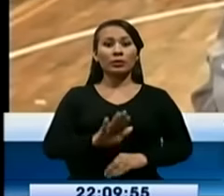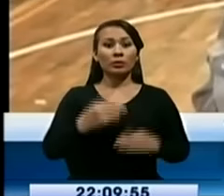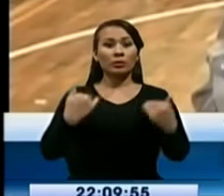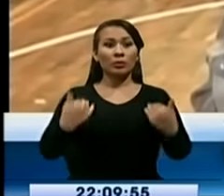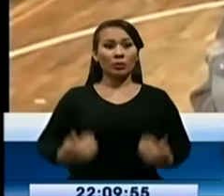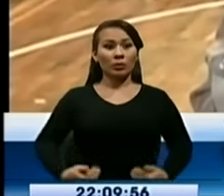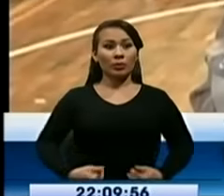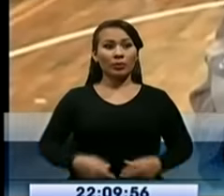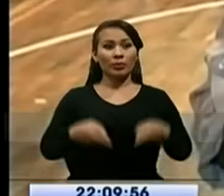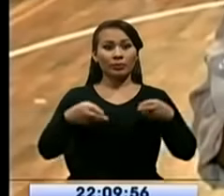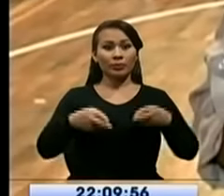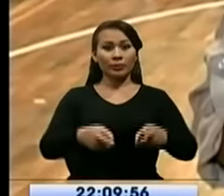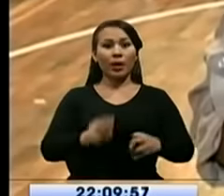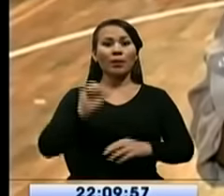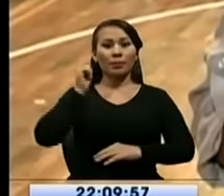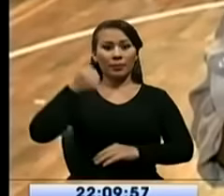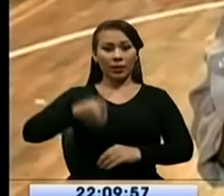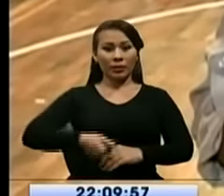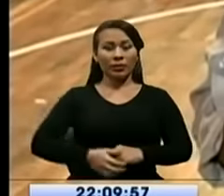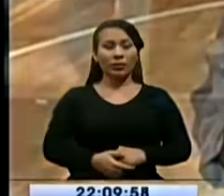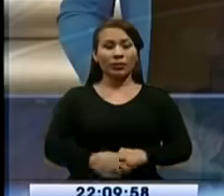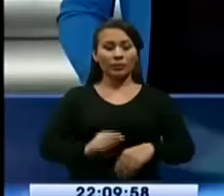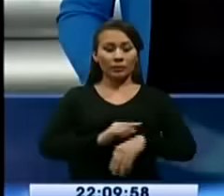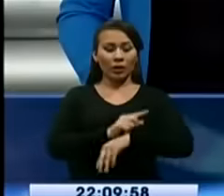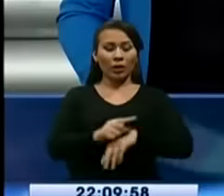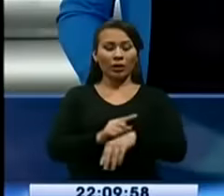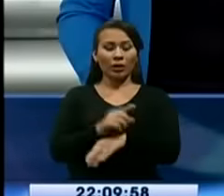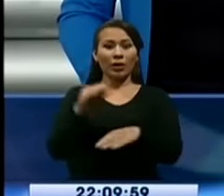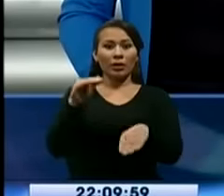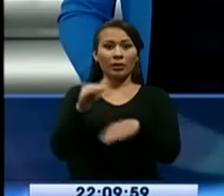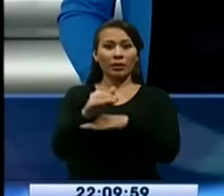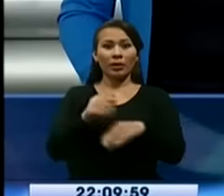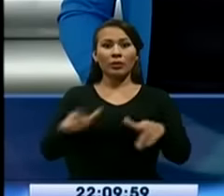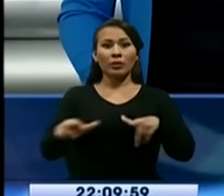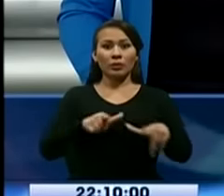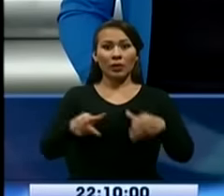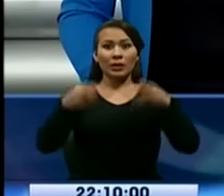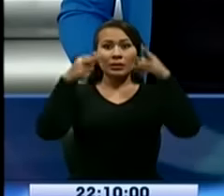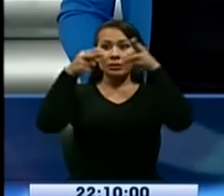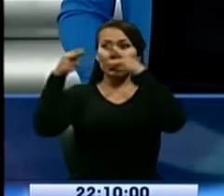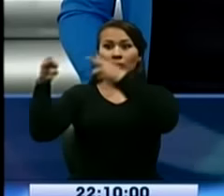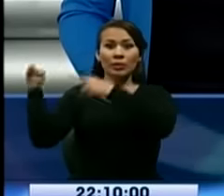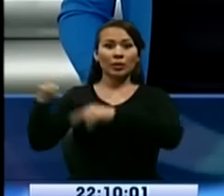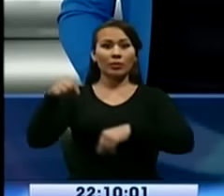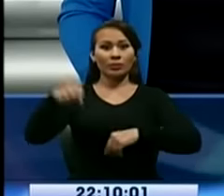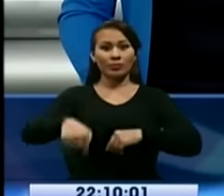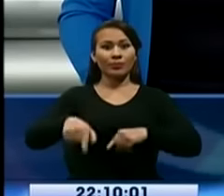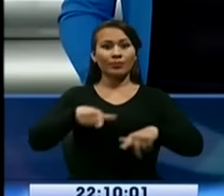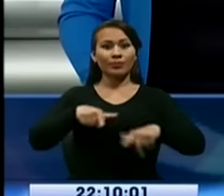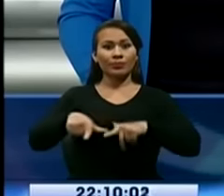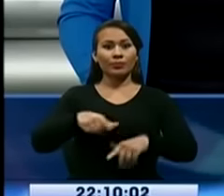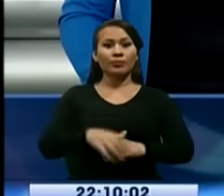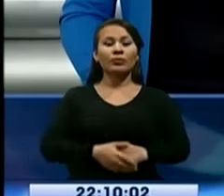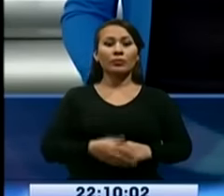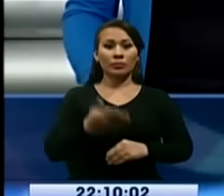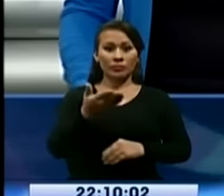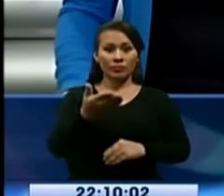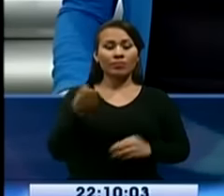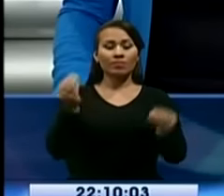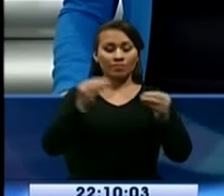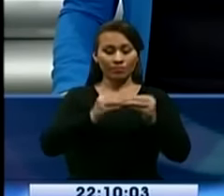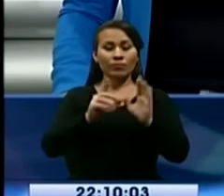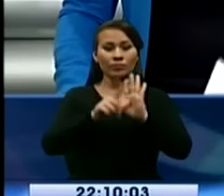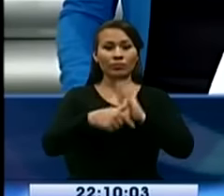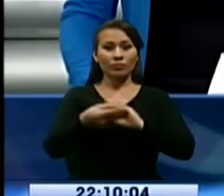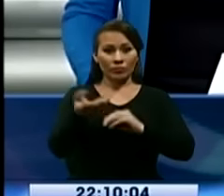sepultados el día de mañana en horas de la tarde en el cementerio de la localidad. Esta es la información, Annalí. Retornamos